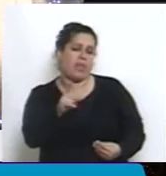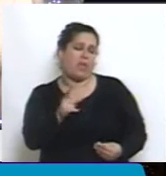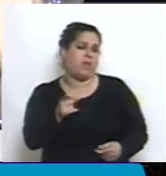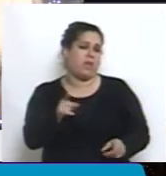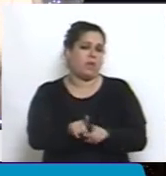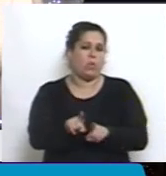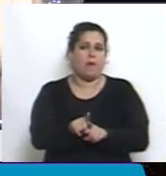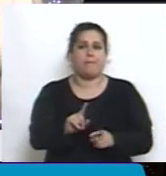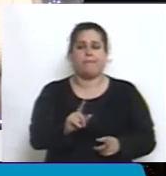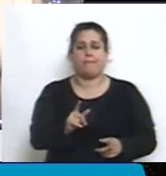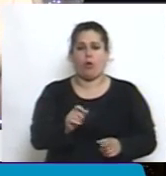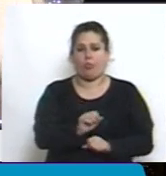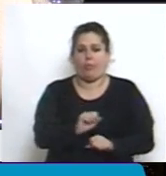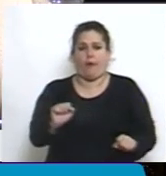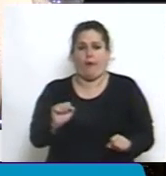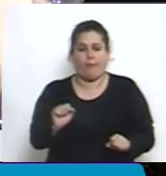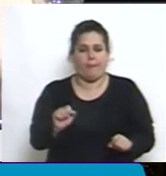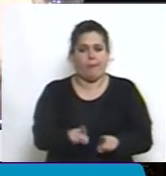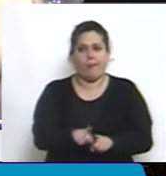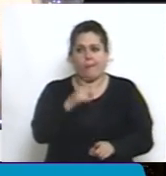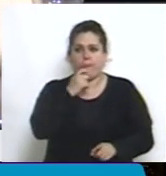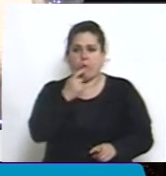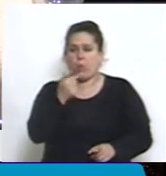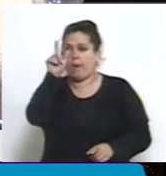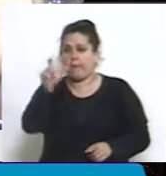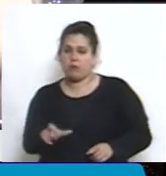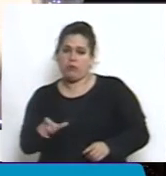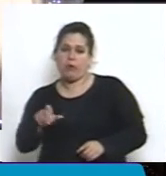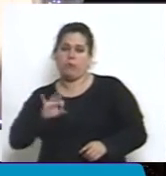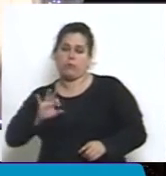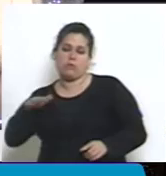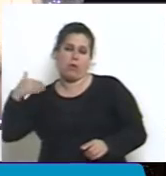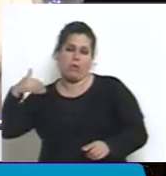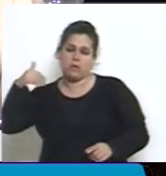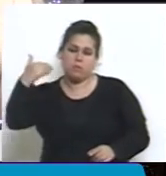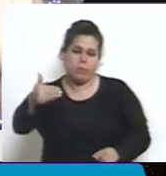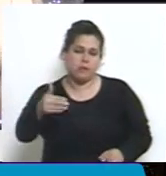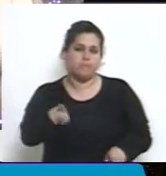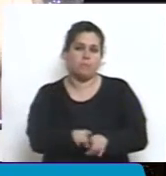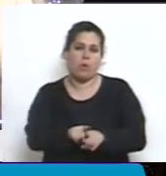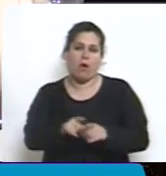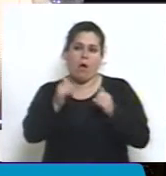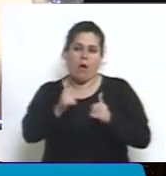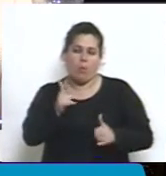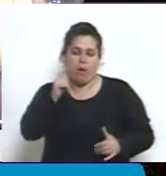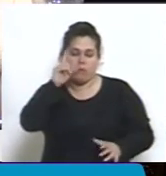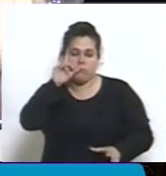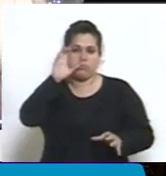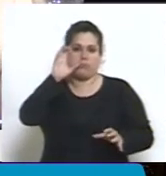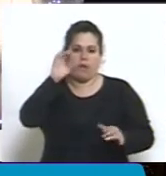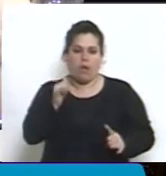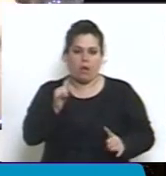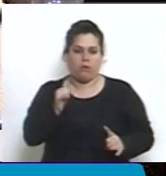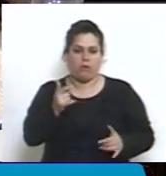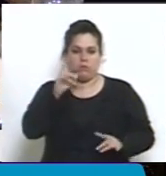golpe podría una persona, muchos años después, tener falsos recuerdos. Sin